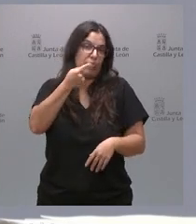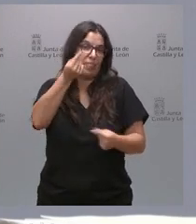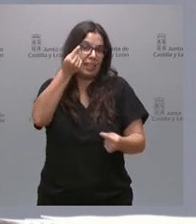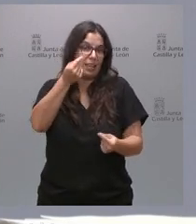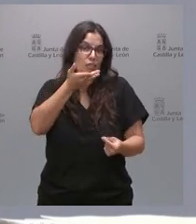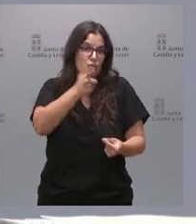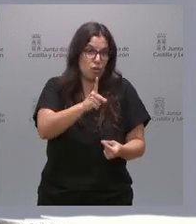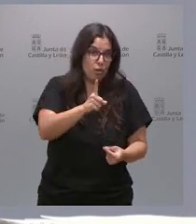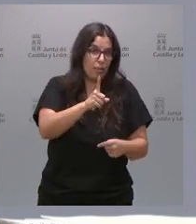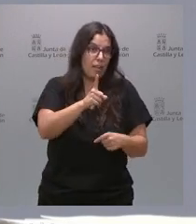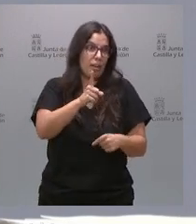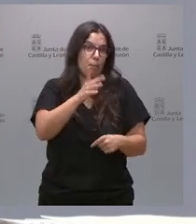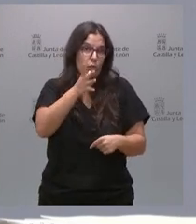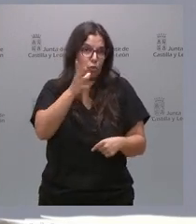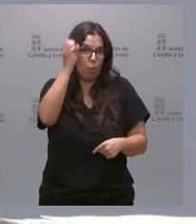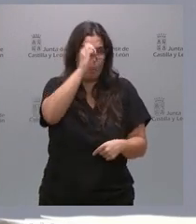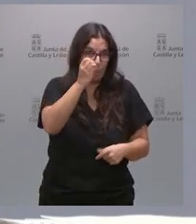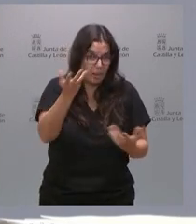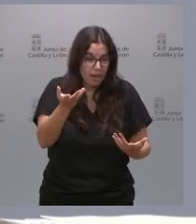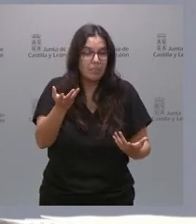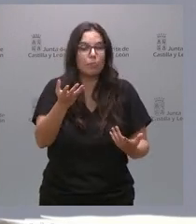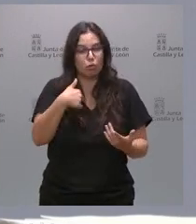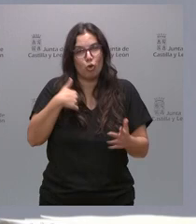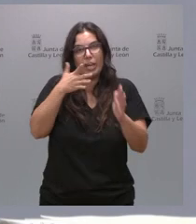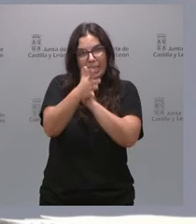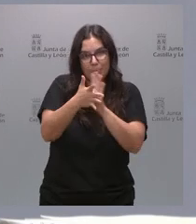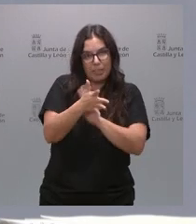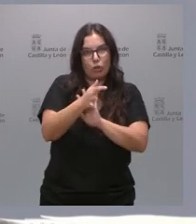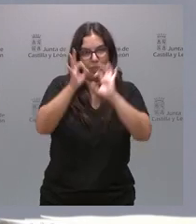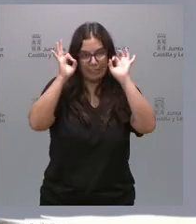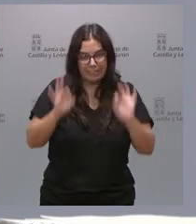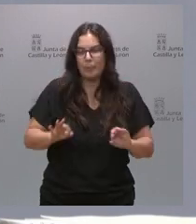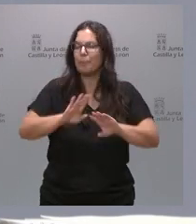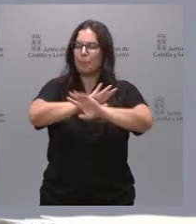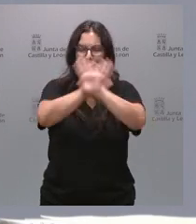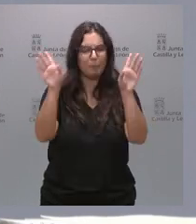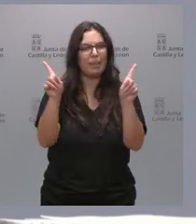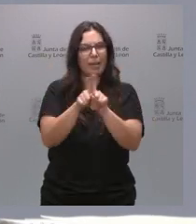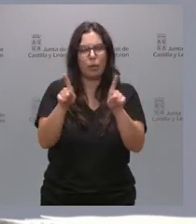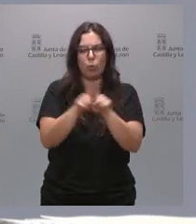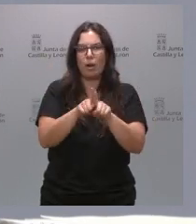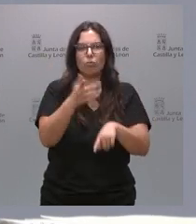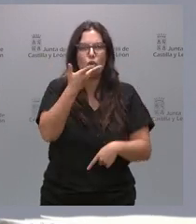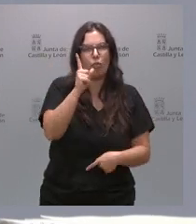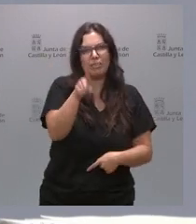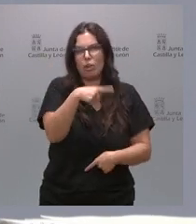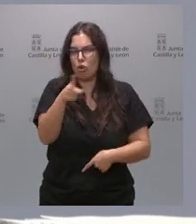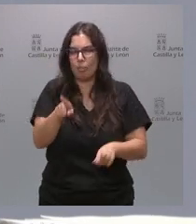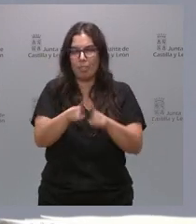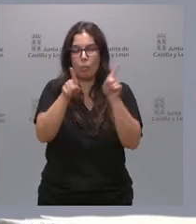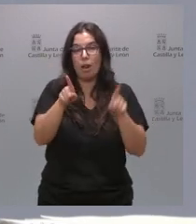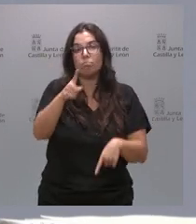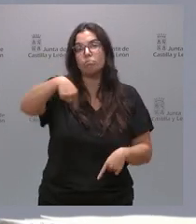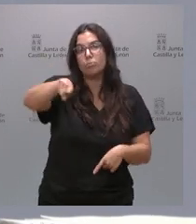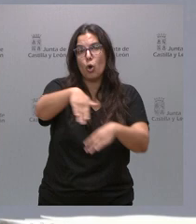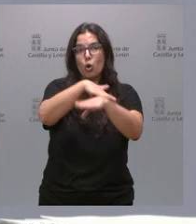para pronunciarse no conocían detalle En qué consistía la actividad pues es exactamente esta pero en todo caso independientemente de no conocer qué le parecería al gobierno